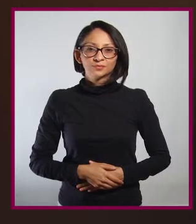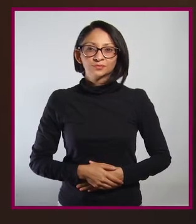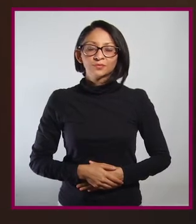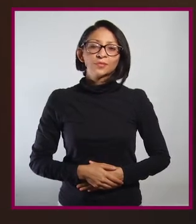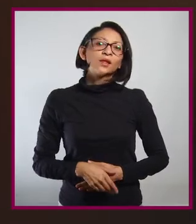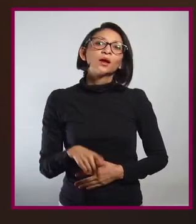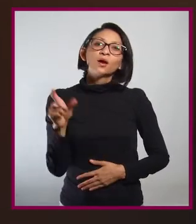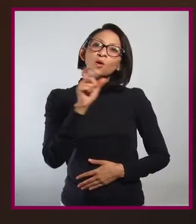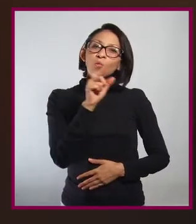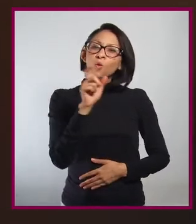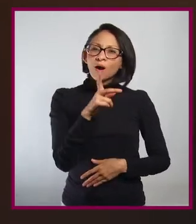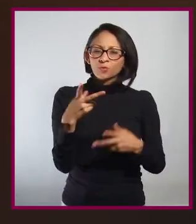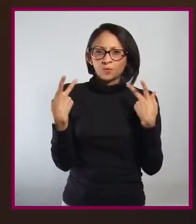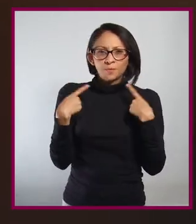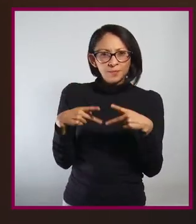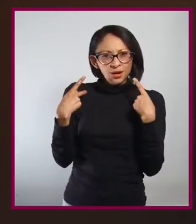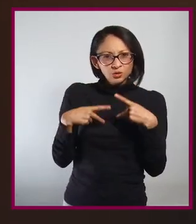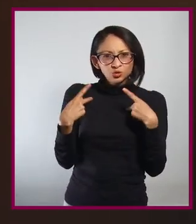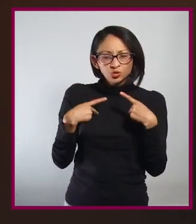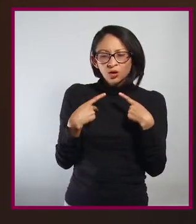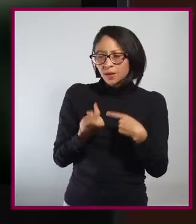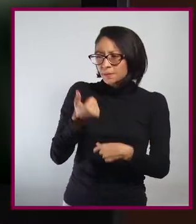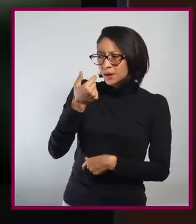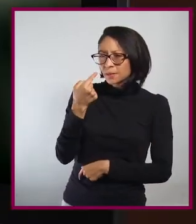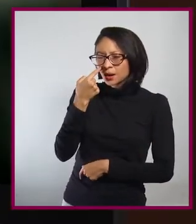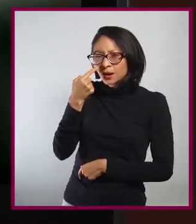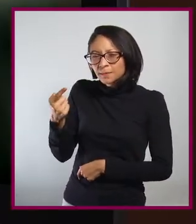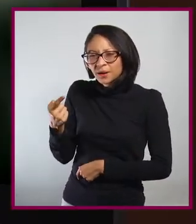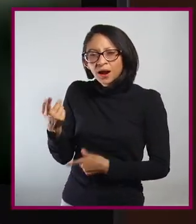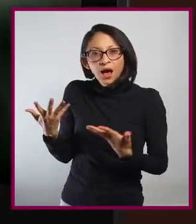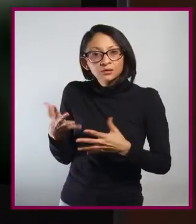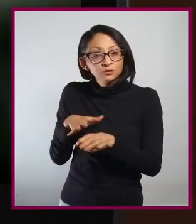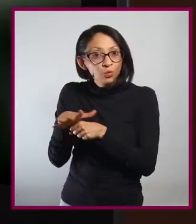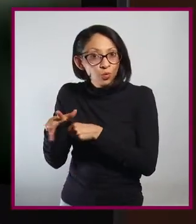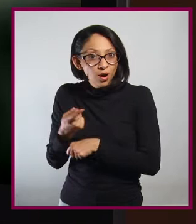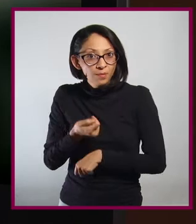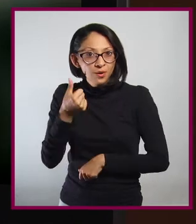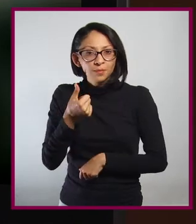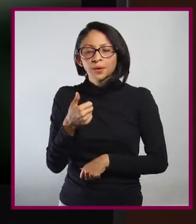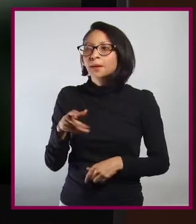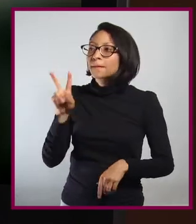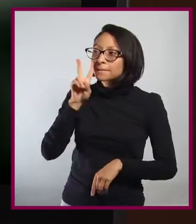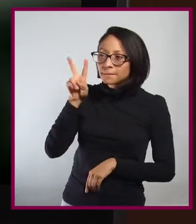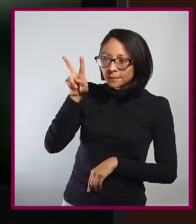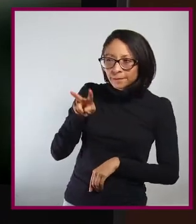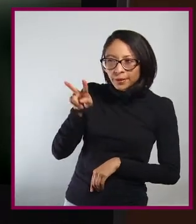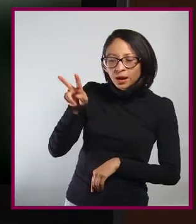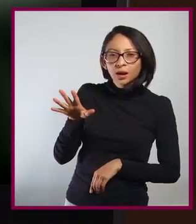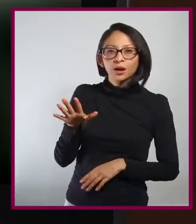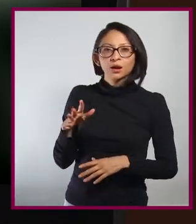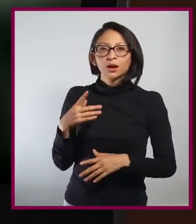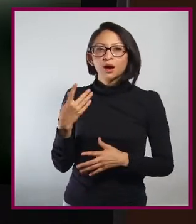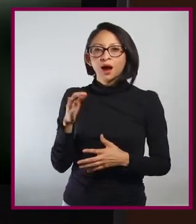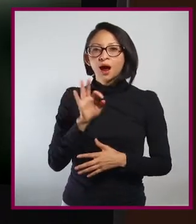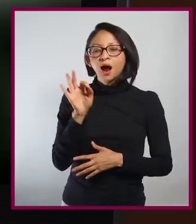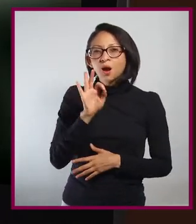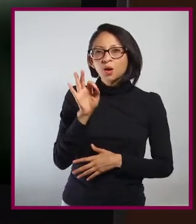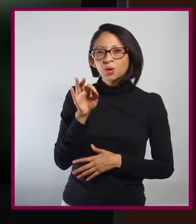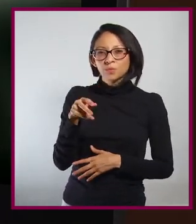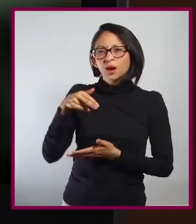es lo primero que se hace cuando se observa a un paciente? Desde su hábitos exterior, cuál es su apariencia, si tiene